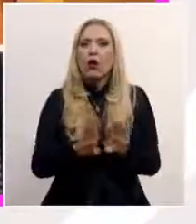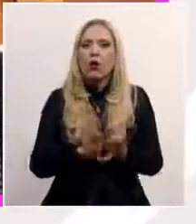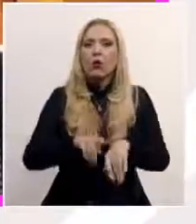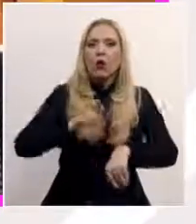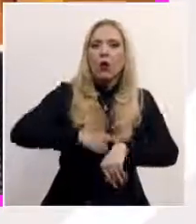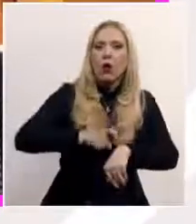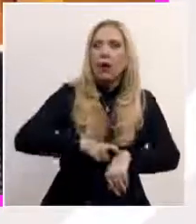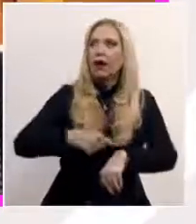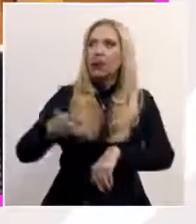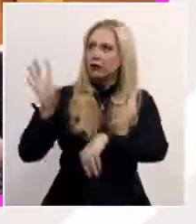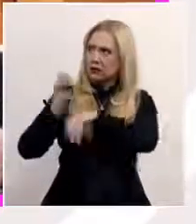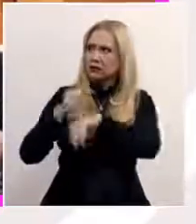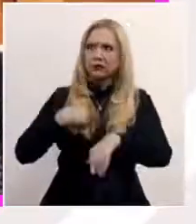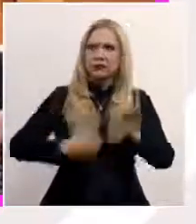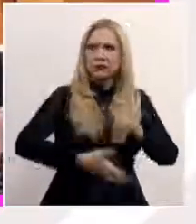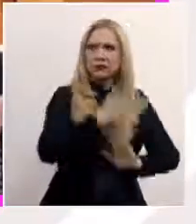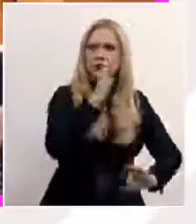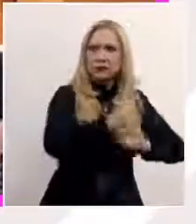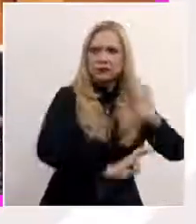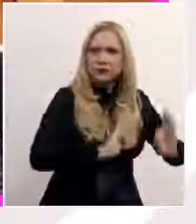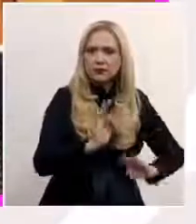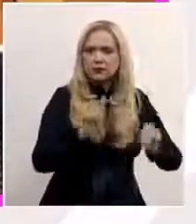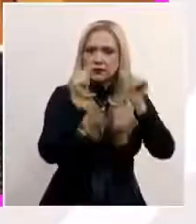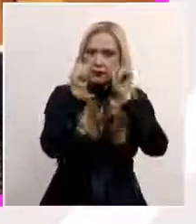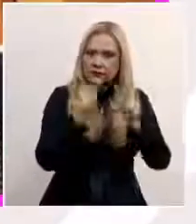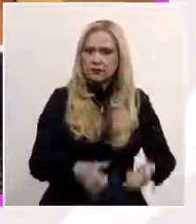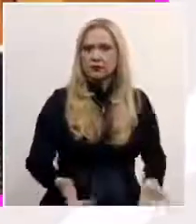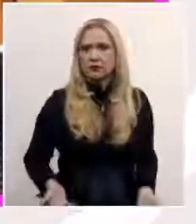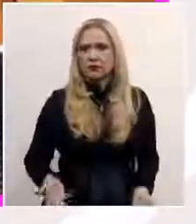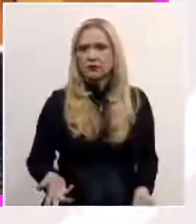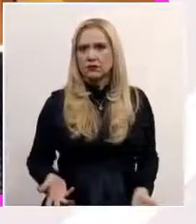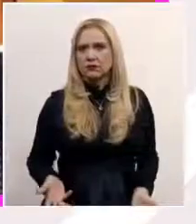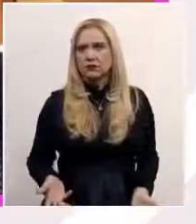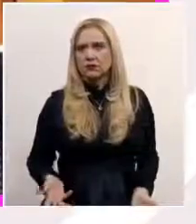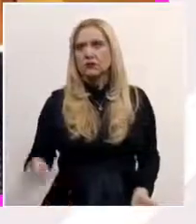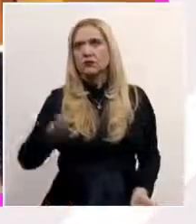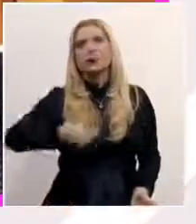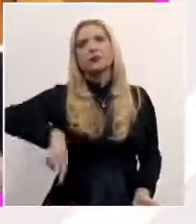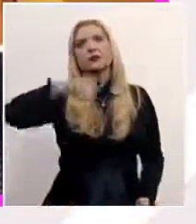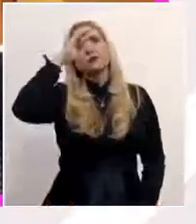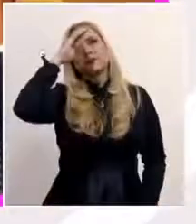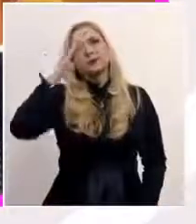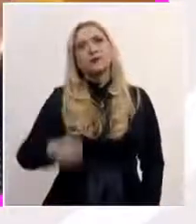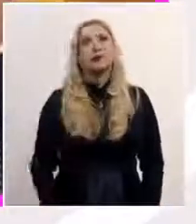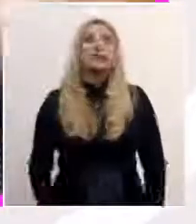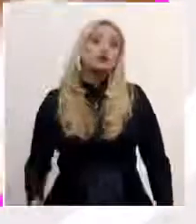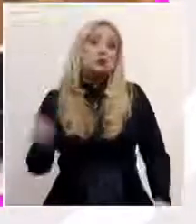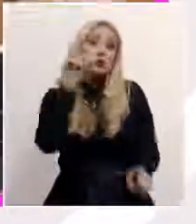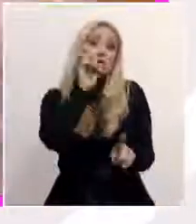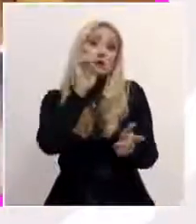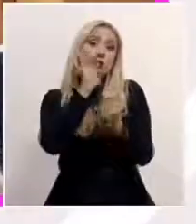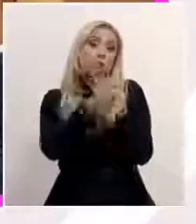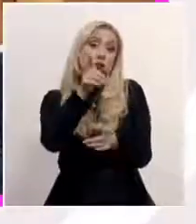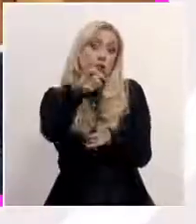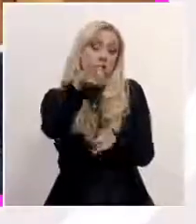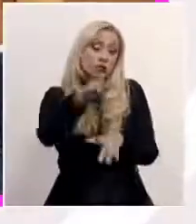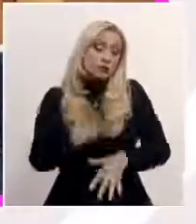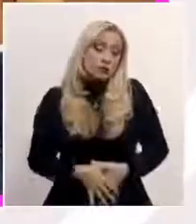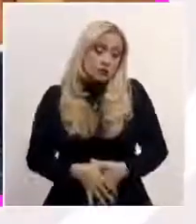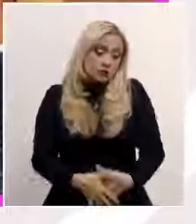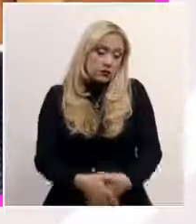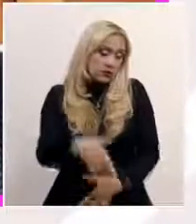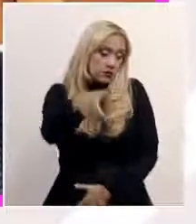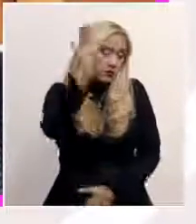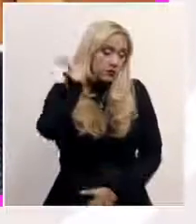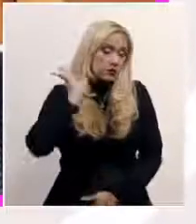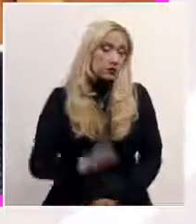tareas de crianza y cómo vamos a entendernos como sociedad. O sea, no es un tema exclusivo de las mujeres embarazadas, ¿no?